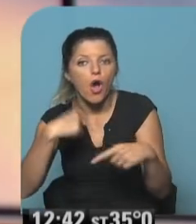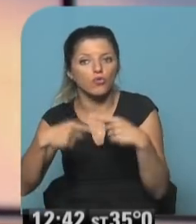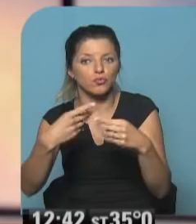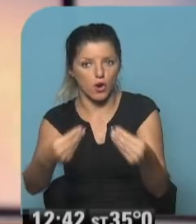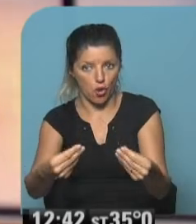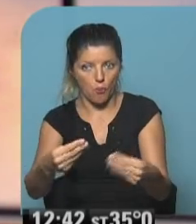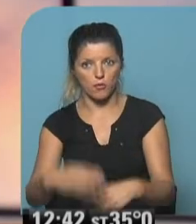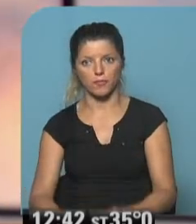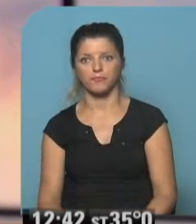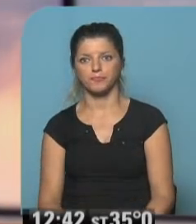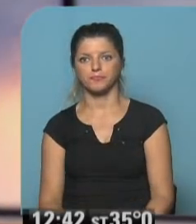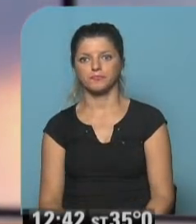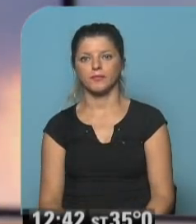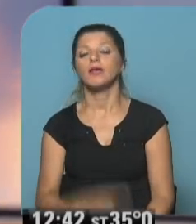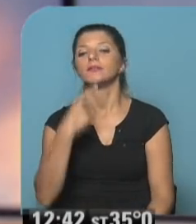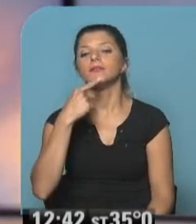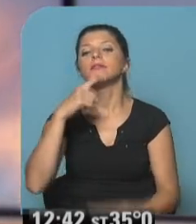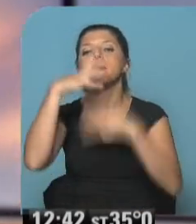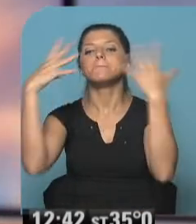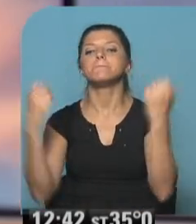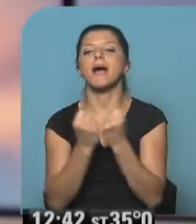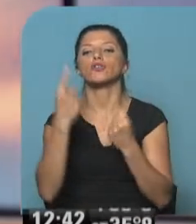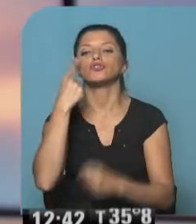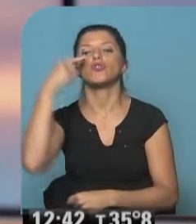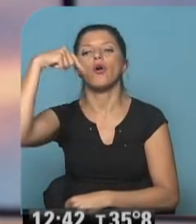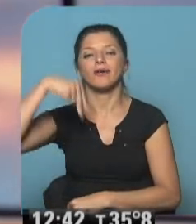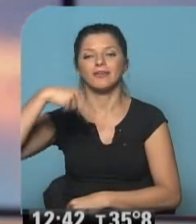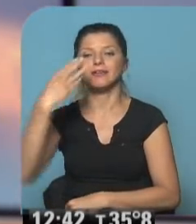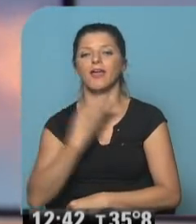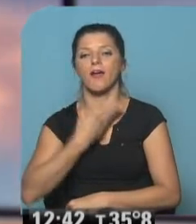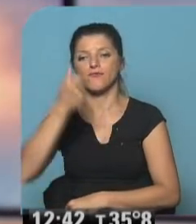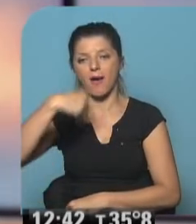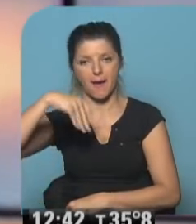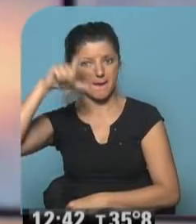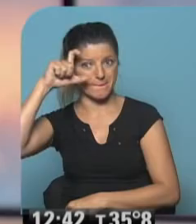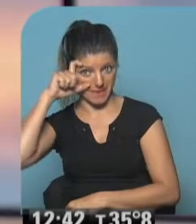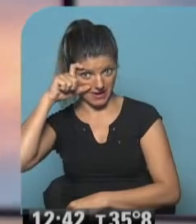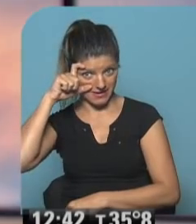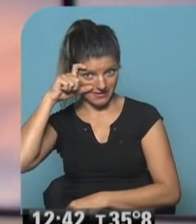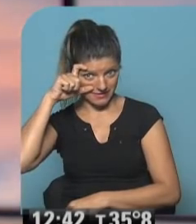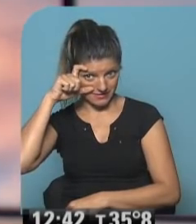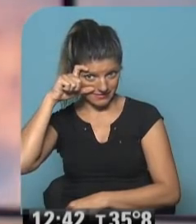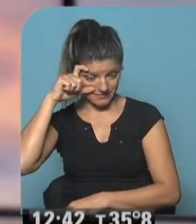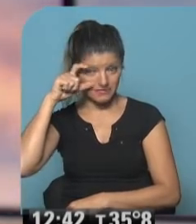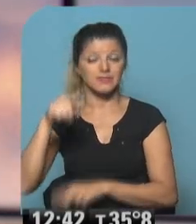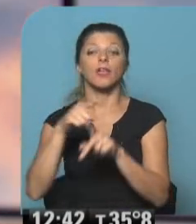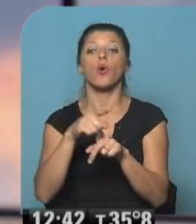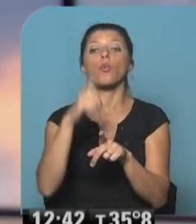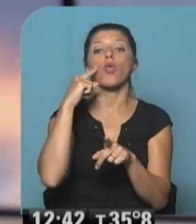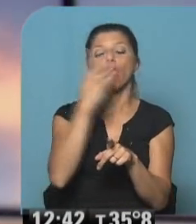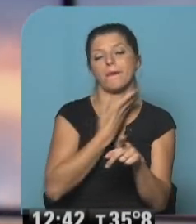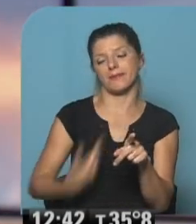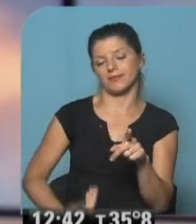en Perú. Se lo llama pacto infame. Fue el pacto de la Nochebuena, 3 días después de que Kuczynski se